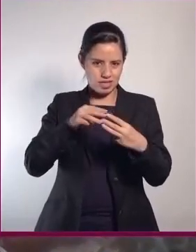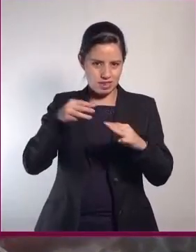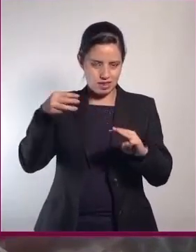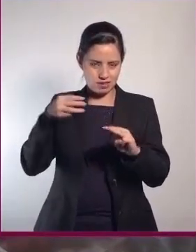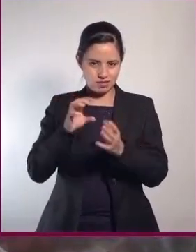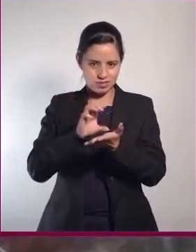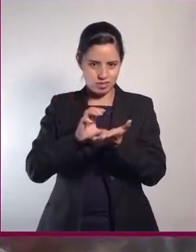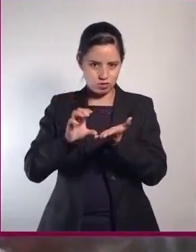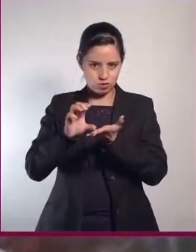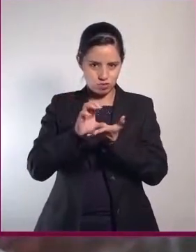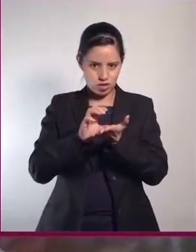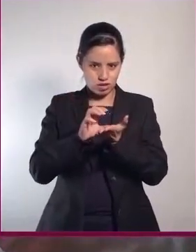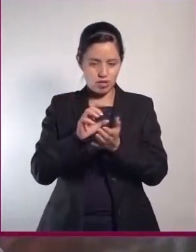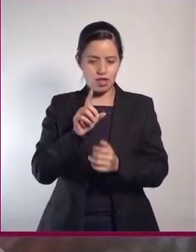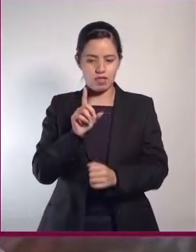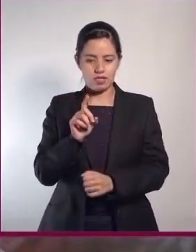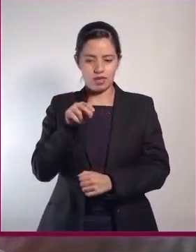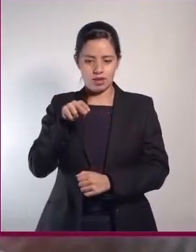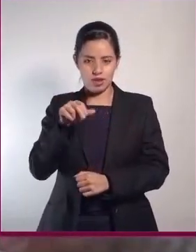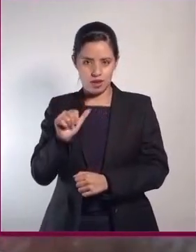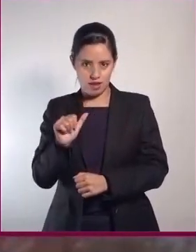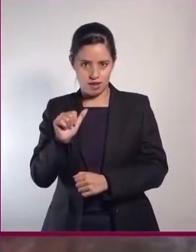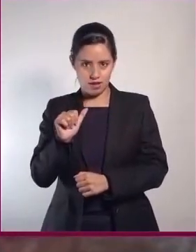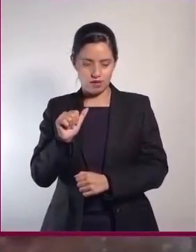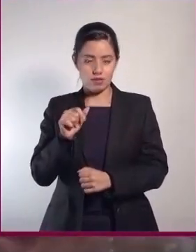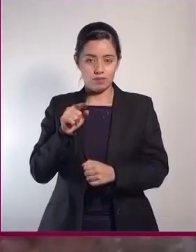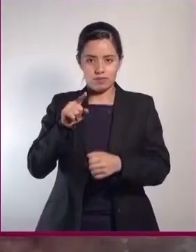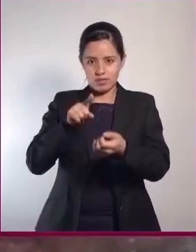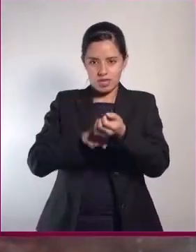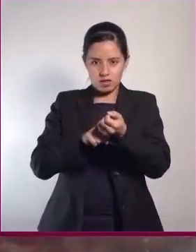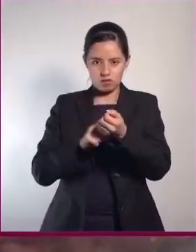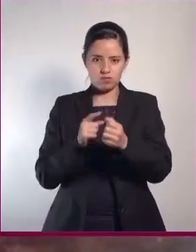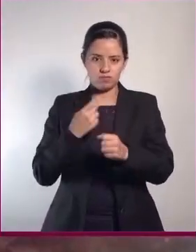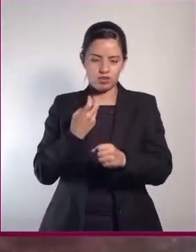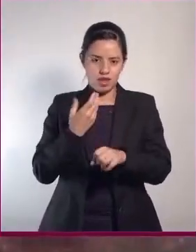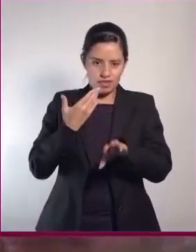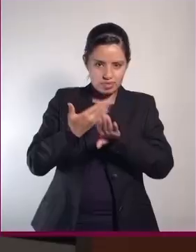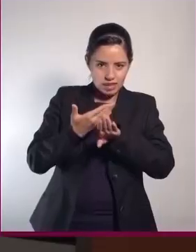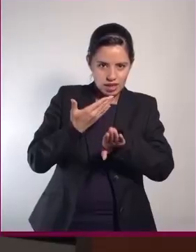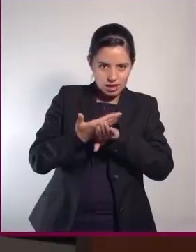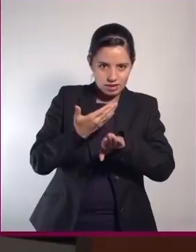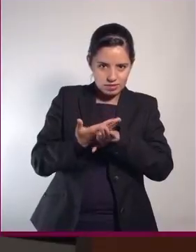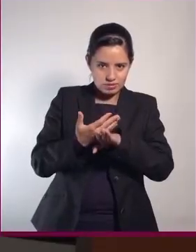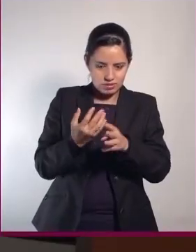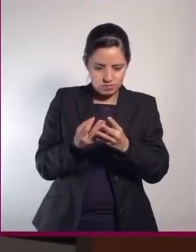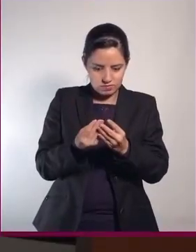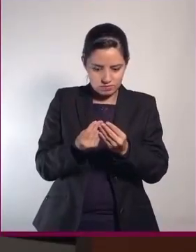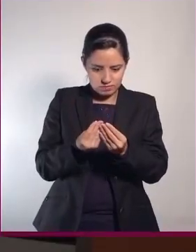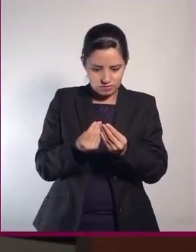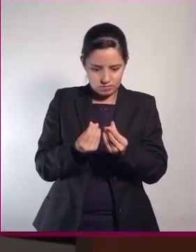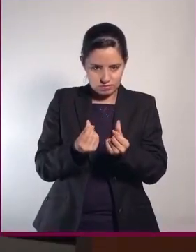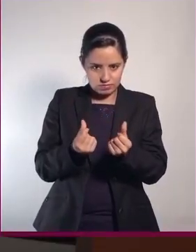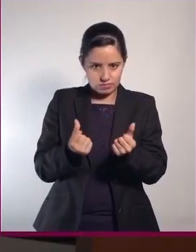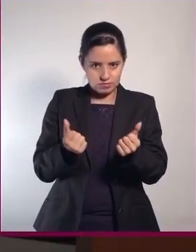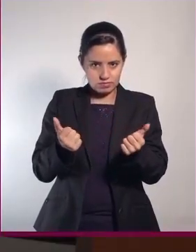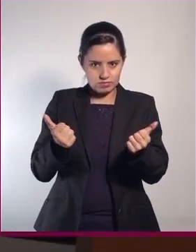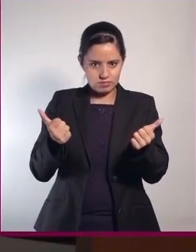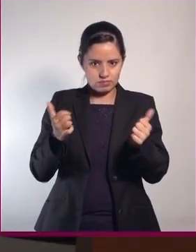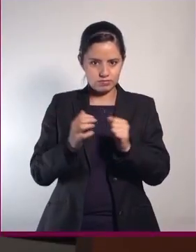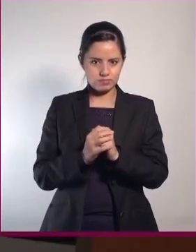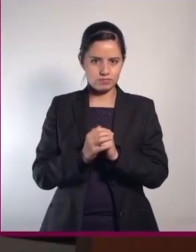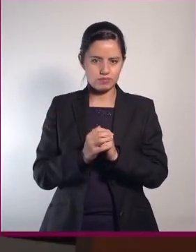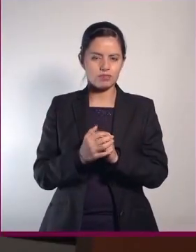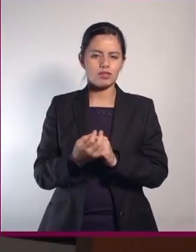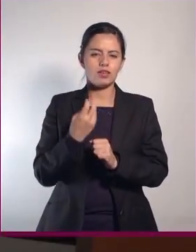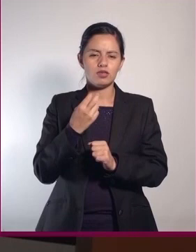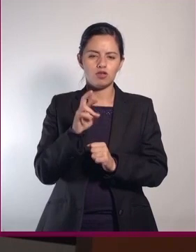tumor. Al dañar el tumor, van a hacerlo pequeño. La radioterapia está hecha para atacar un tumor que está